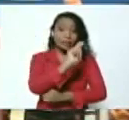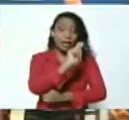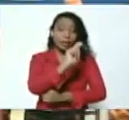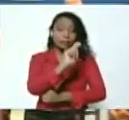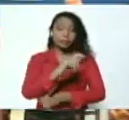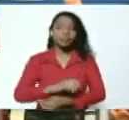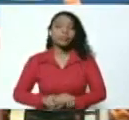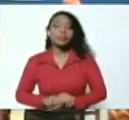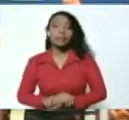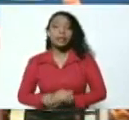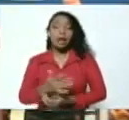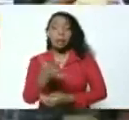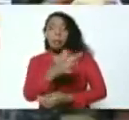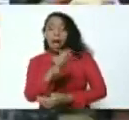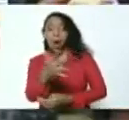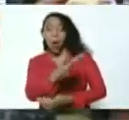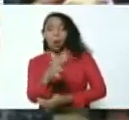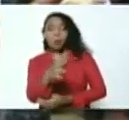y algo más